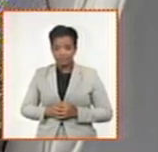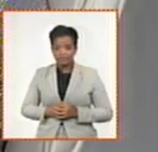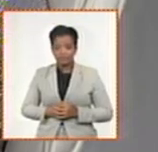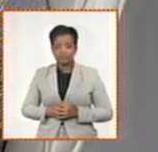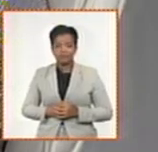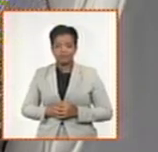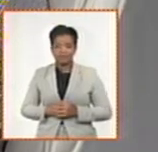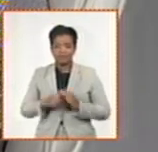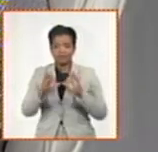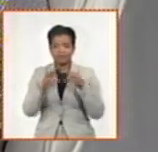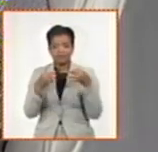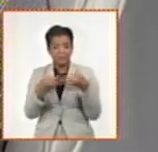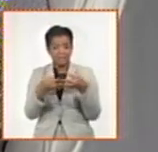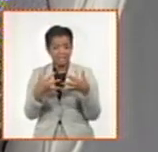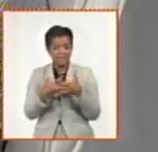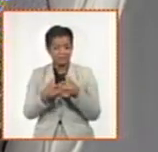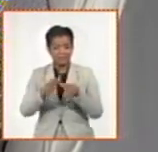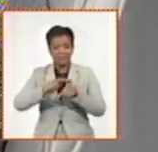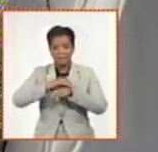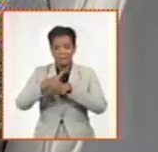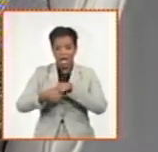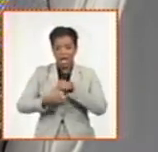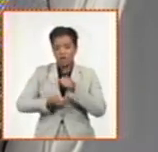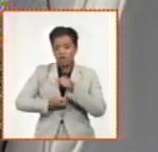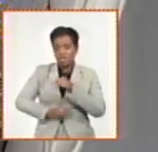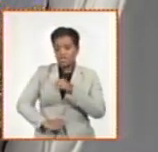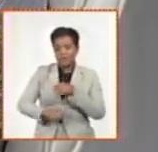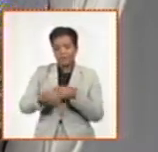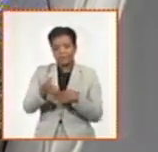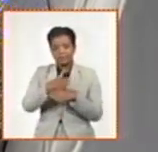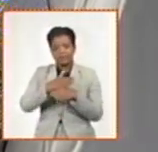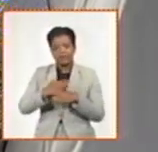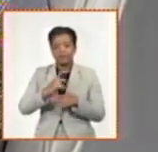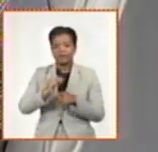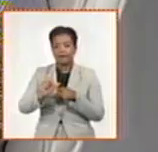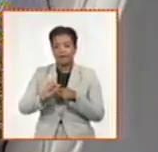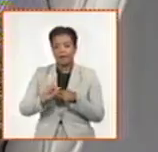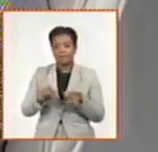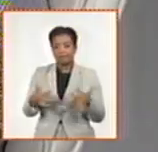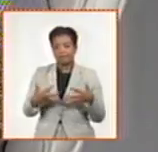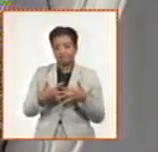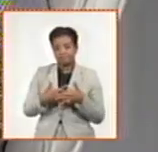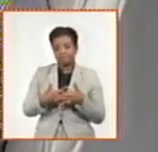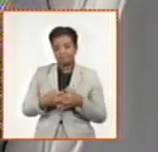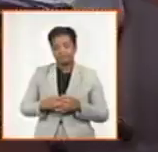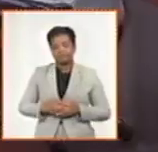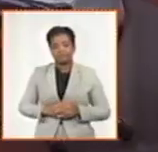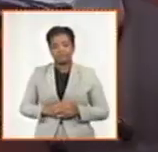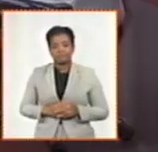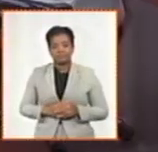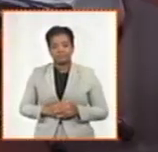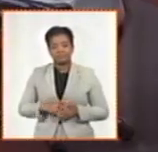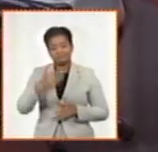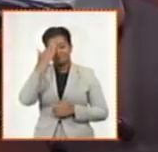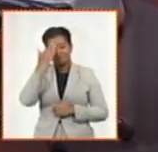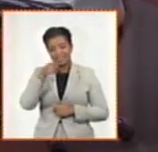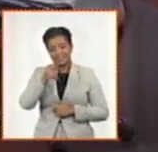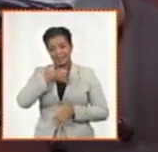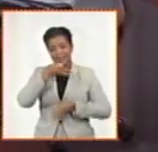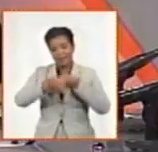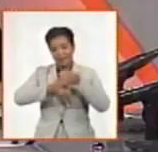con 80 años, mi hermano, mis hijos, mi esposa, es decir, que estamos vinculados todos a la finca, que es el objetivo fundamental de esto. Bueno, gracias